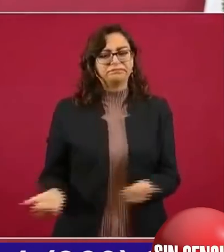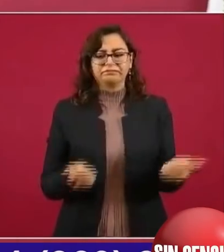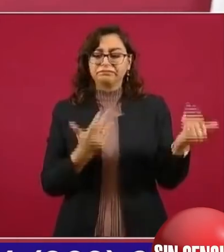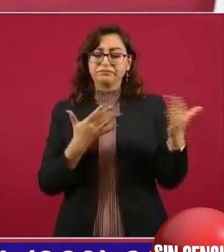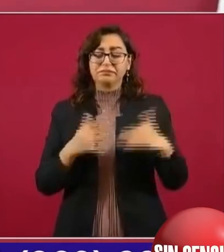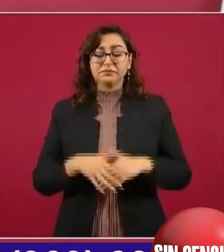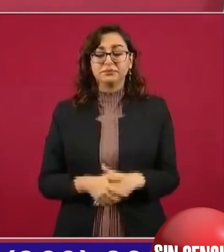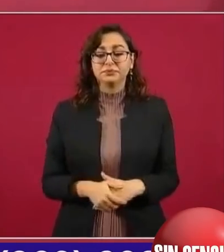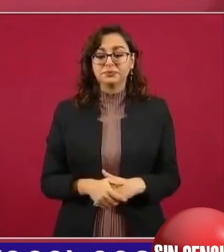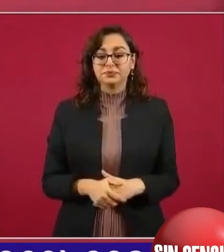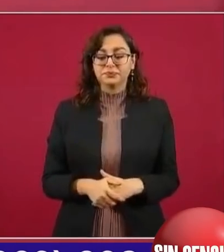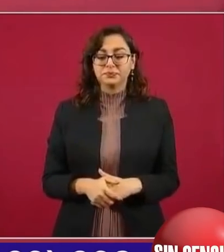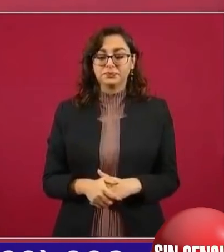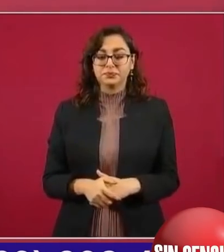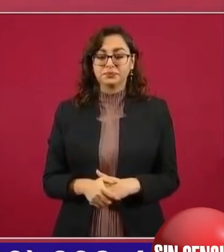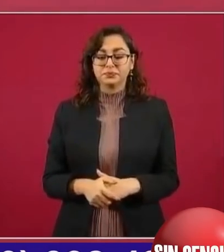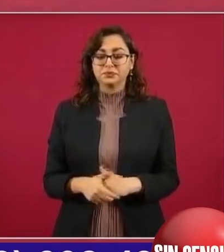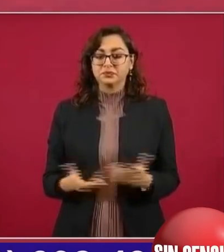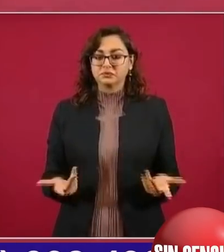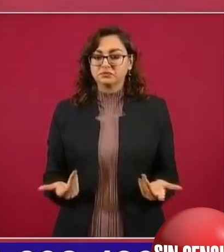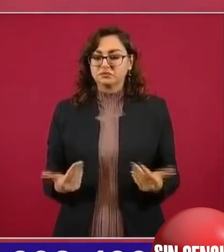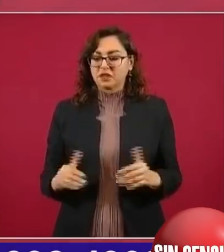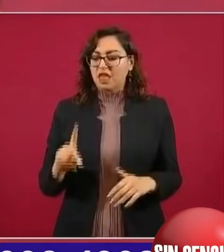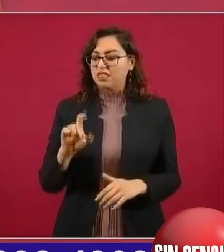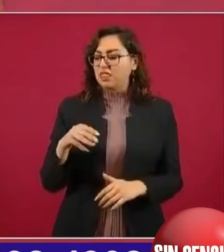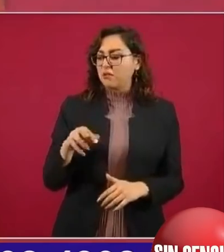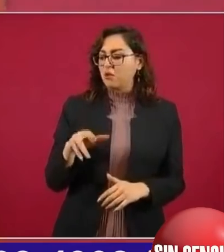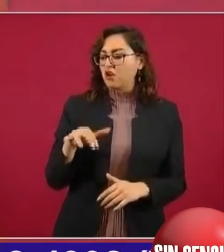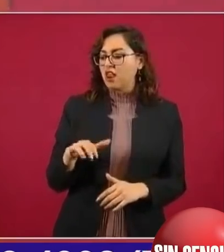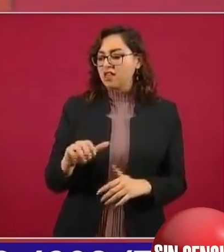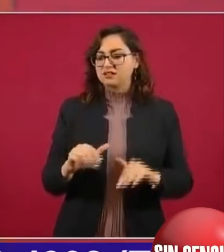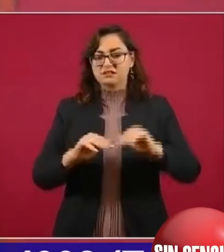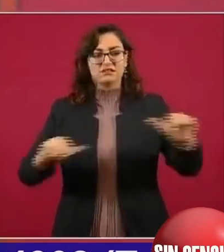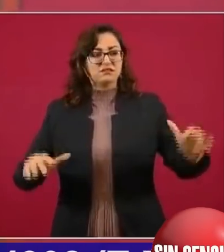imponer un régimen antidemocrático, corrupto,